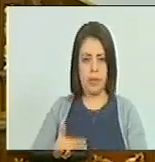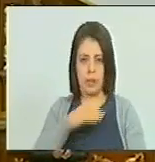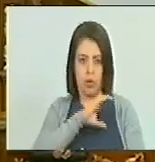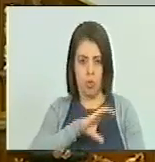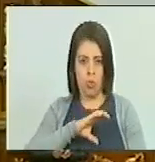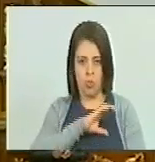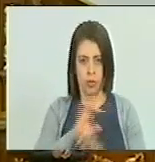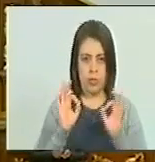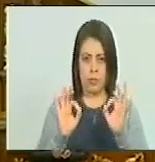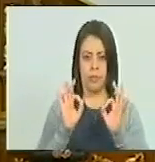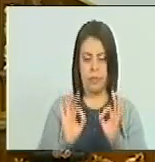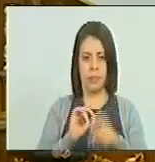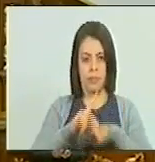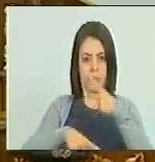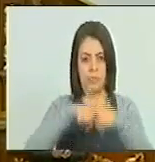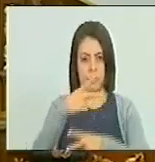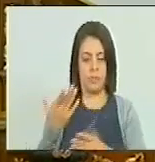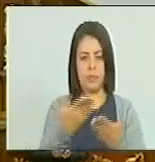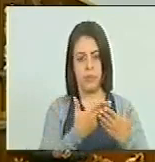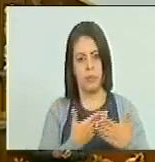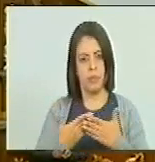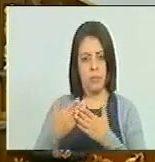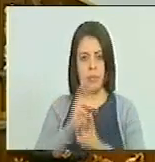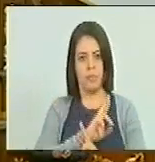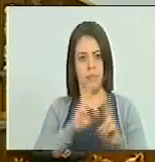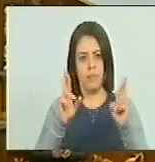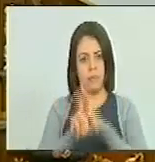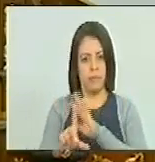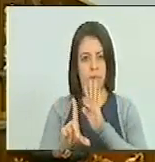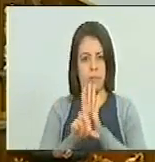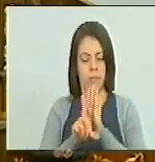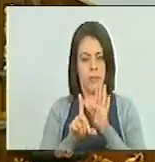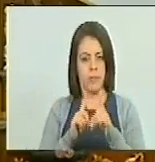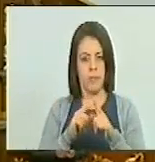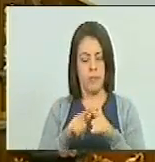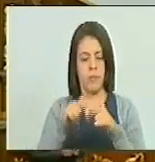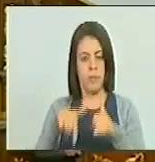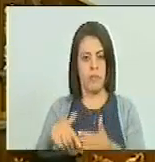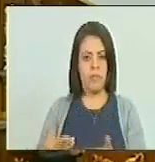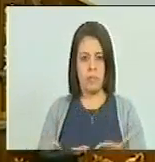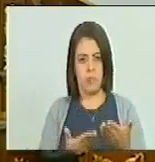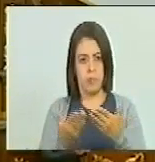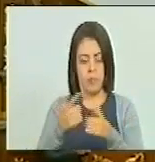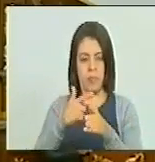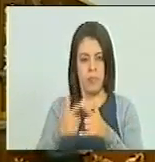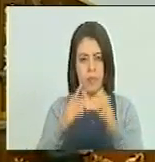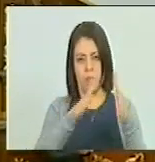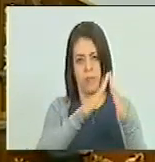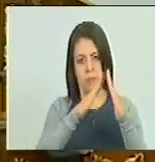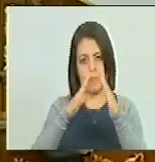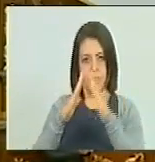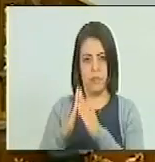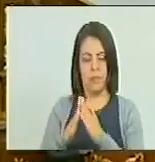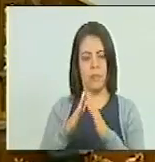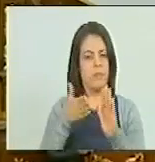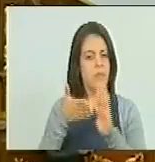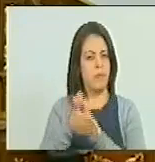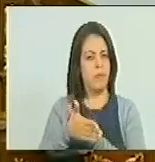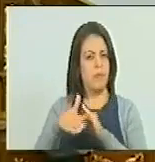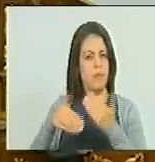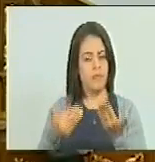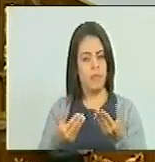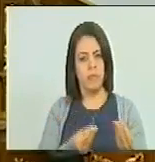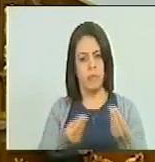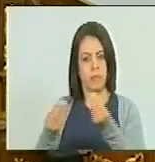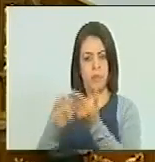Comisión Especial para el Proceso de Estudio de la Reforma de la Ley del Régimen Prestacional de Vivienda y Hábitat, mediante la cual